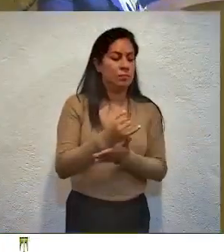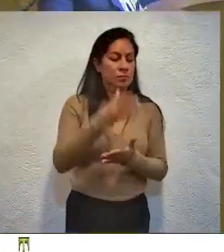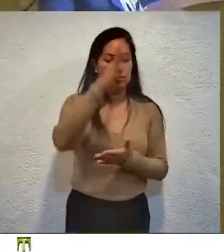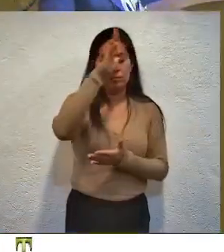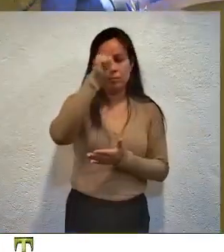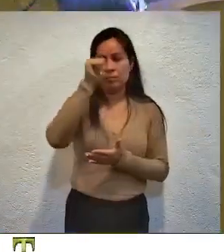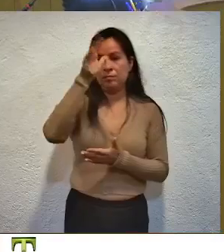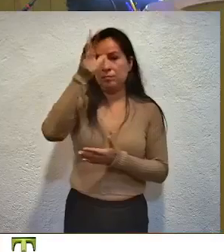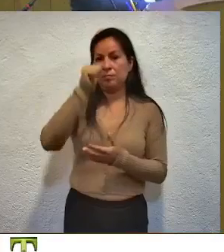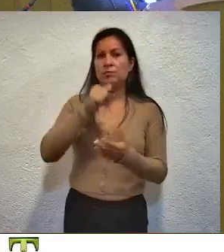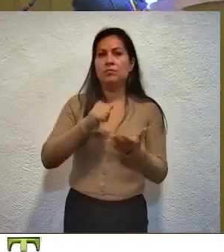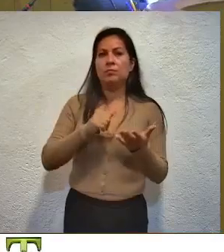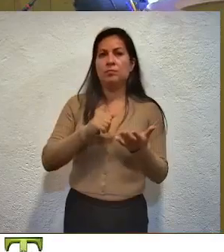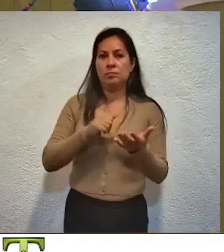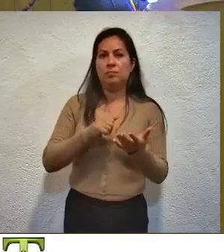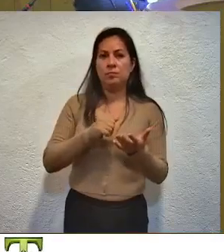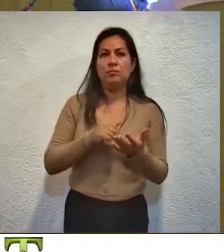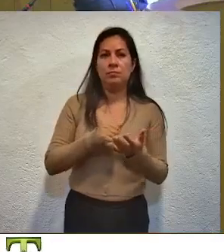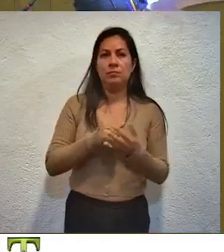convenio relativo a la